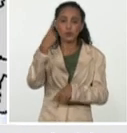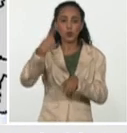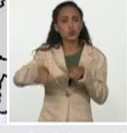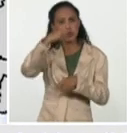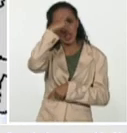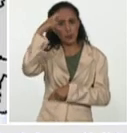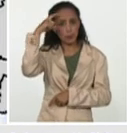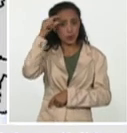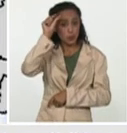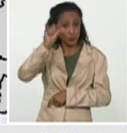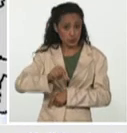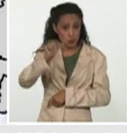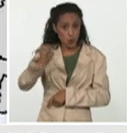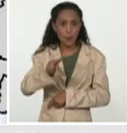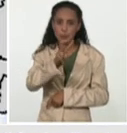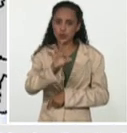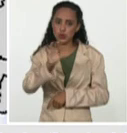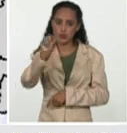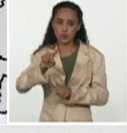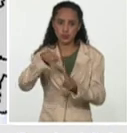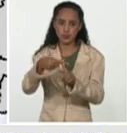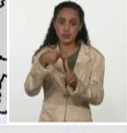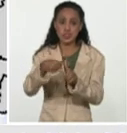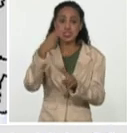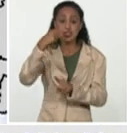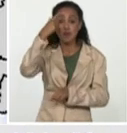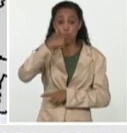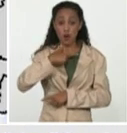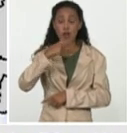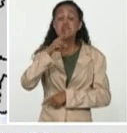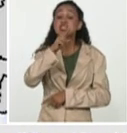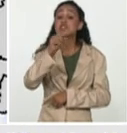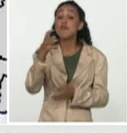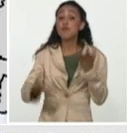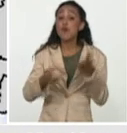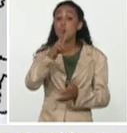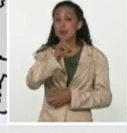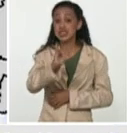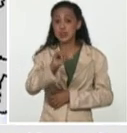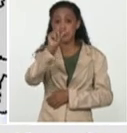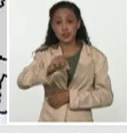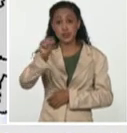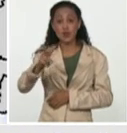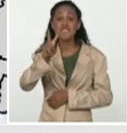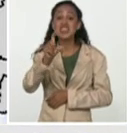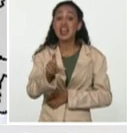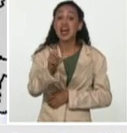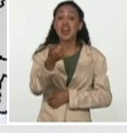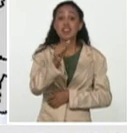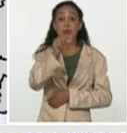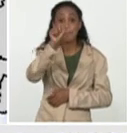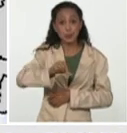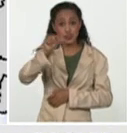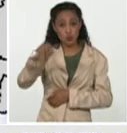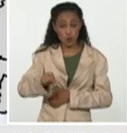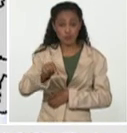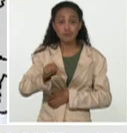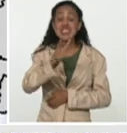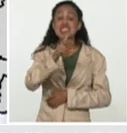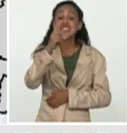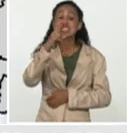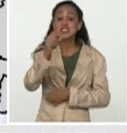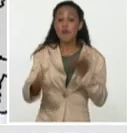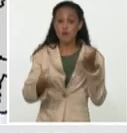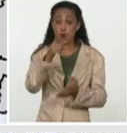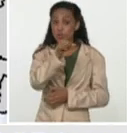28, Cienfuegos 16, Villa Clara 10 y Ciego de Ávila 4. En